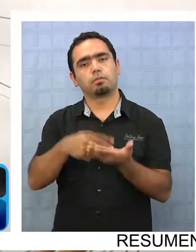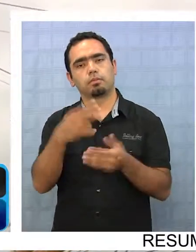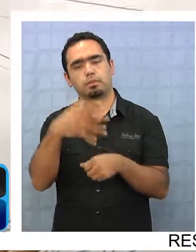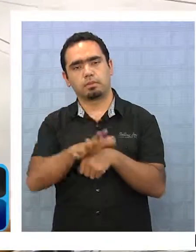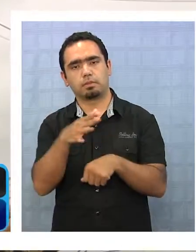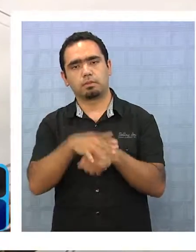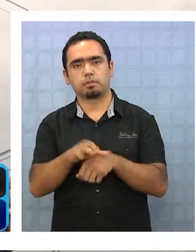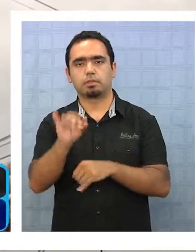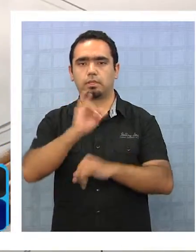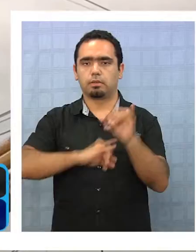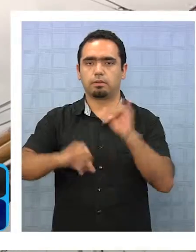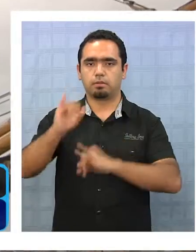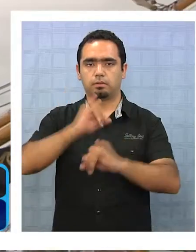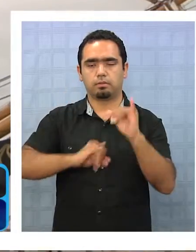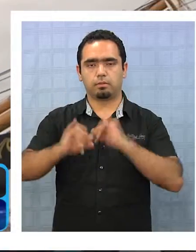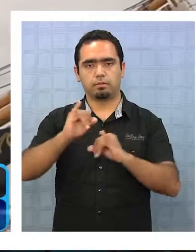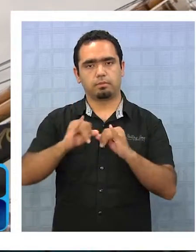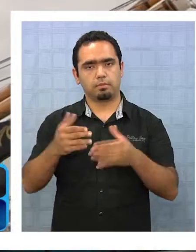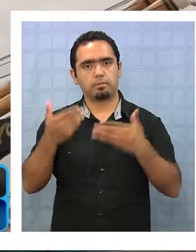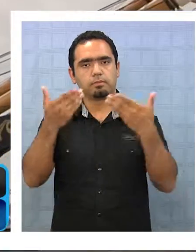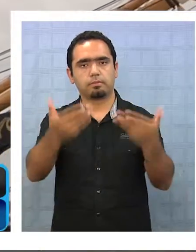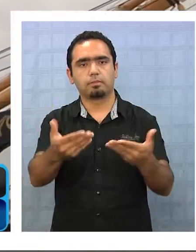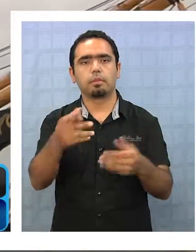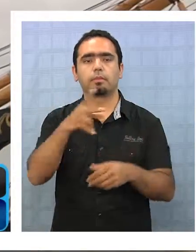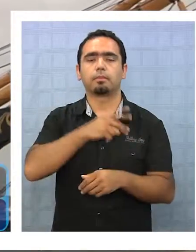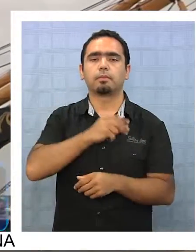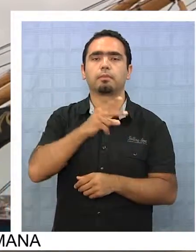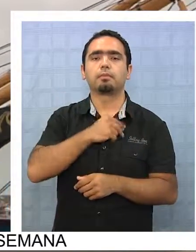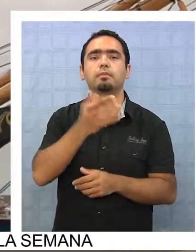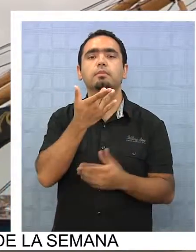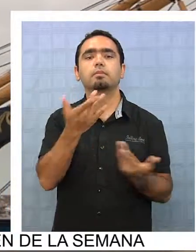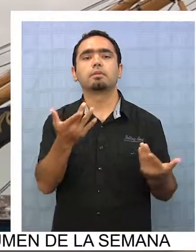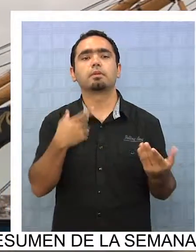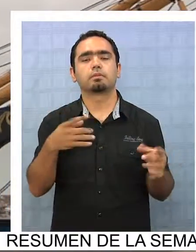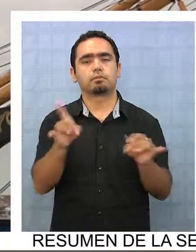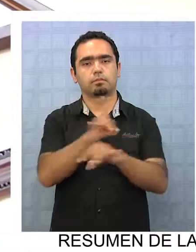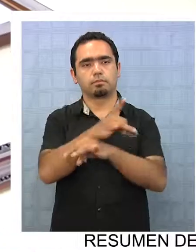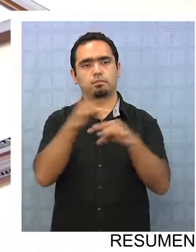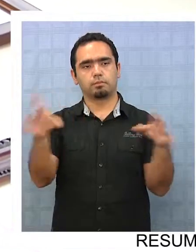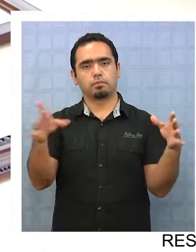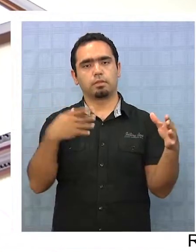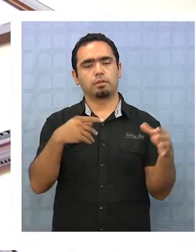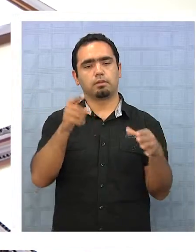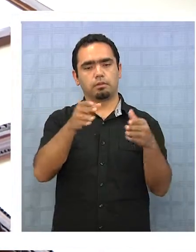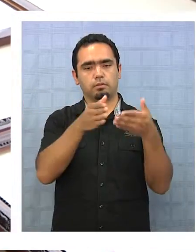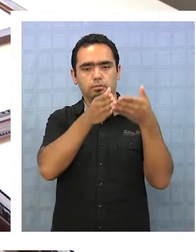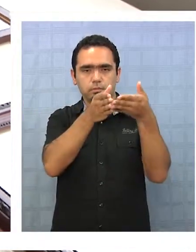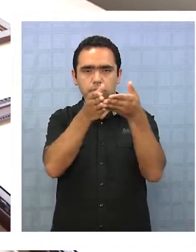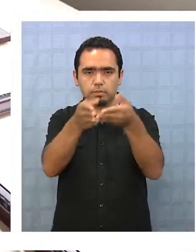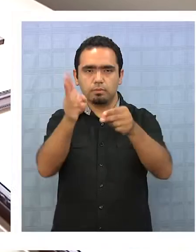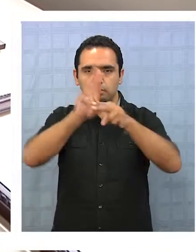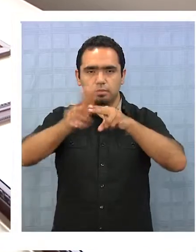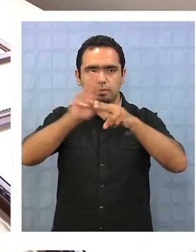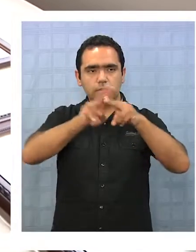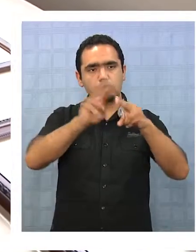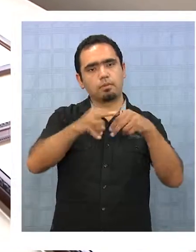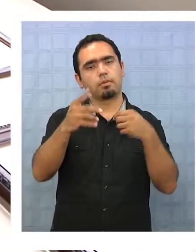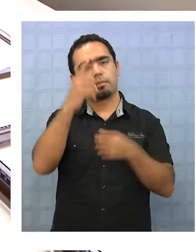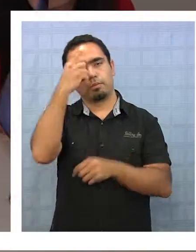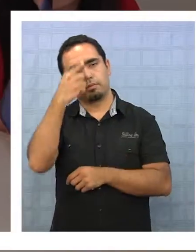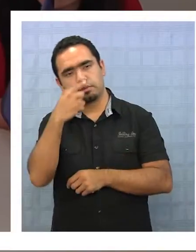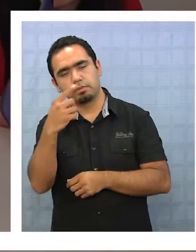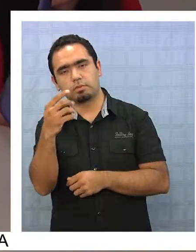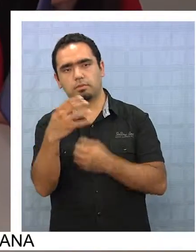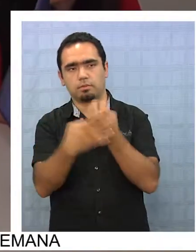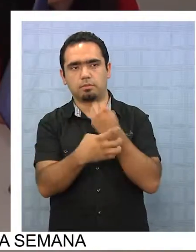portal turístico TripAdvisor, premio que le fue otorgado debido a la llamativa infraestructura que lo convierte en el principal museo de la región